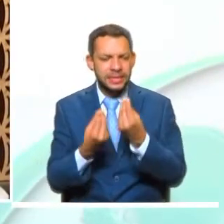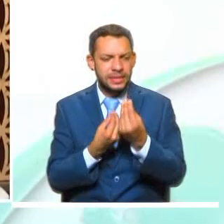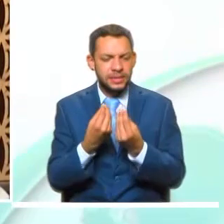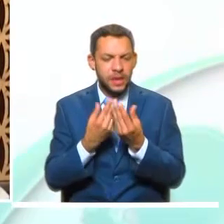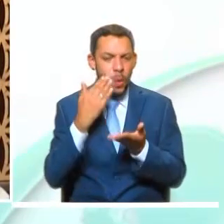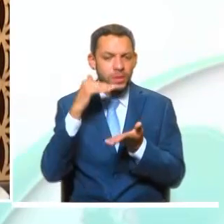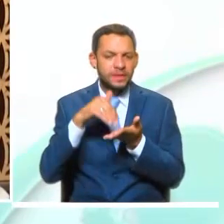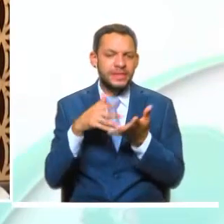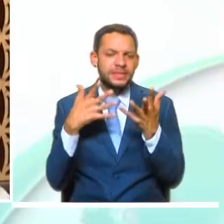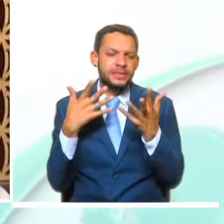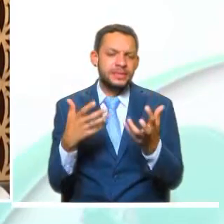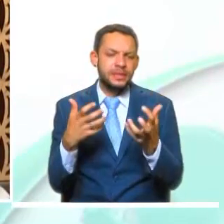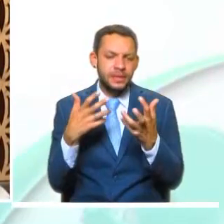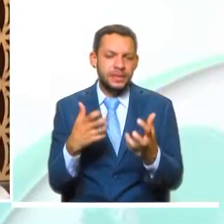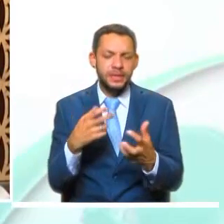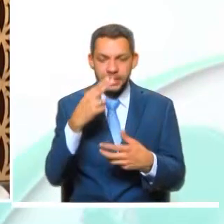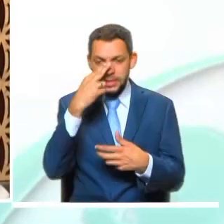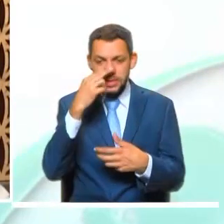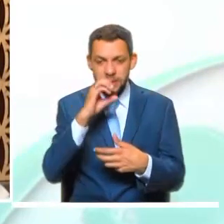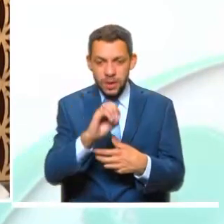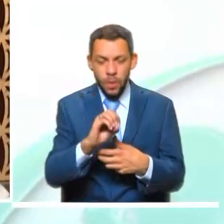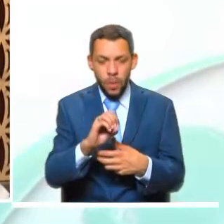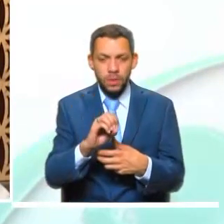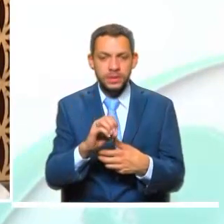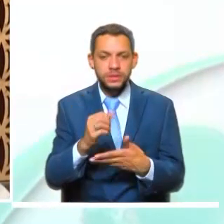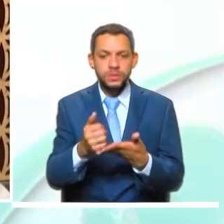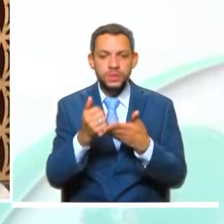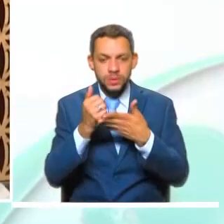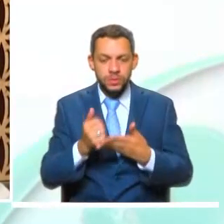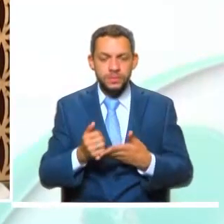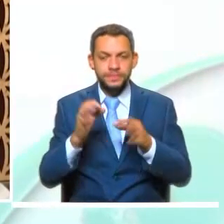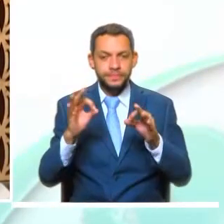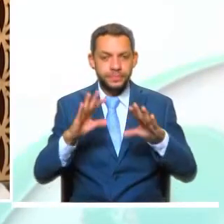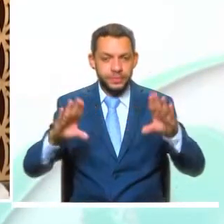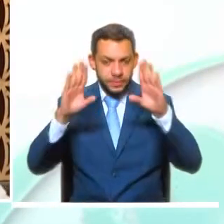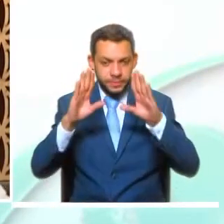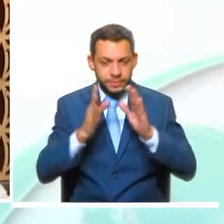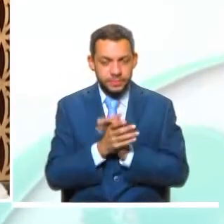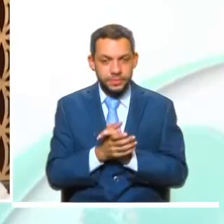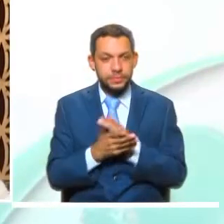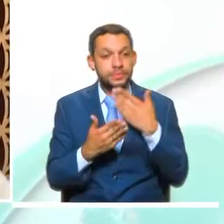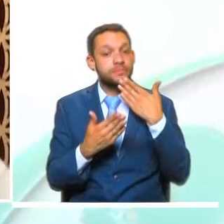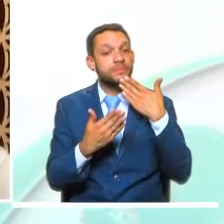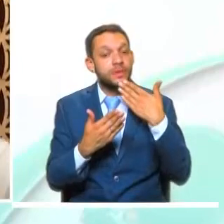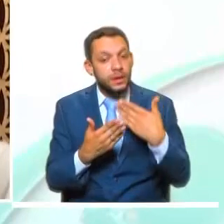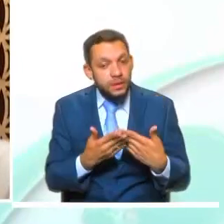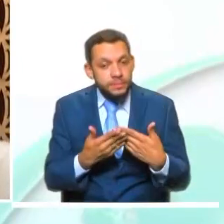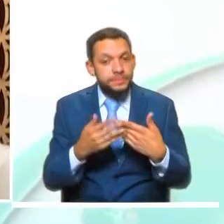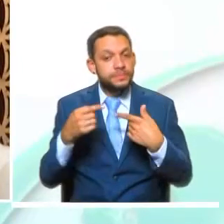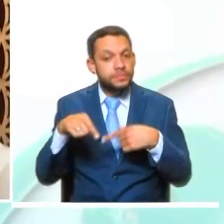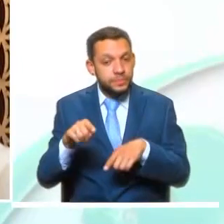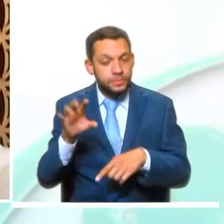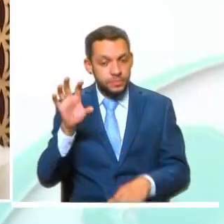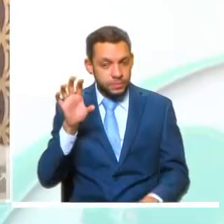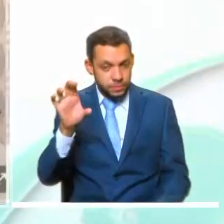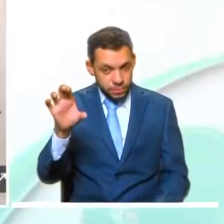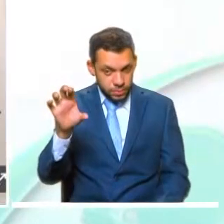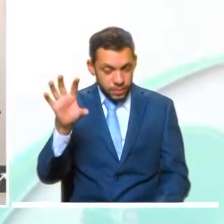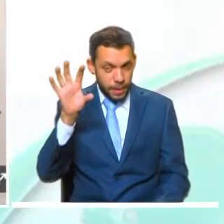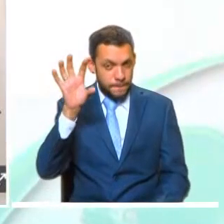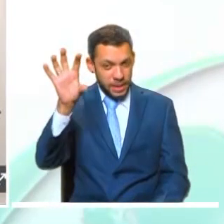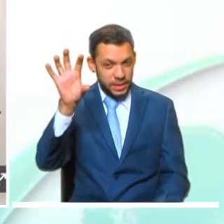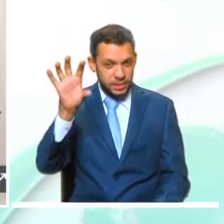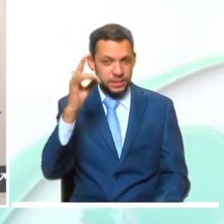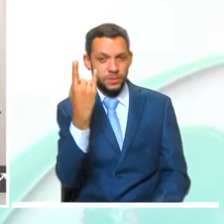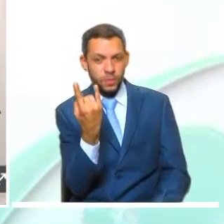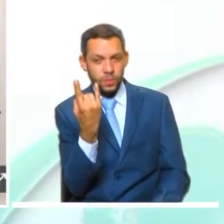a encargar y que no me pase lo mismo lo escucho desde uruguay bueno muchísimas gracias a ti desde uruguay a toda la gente que nos escucha de